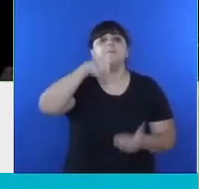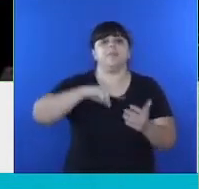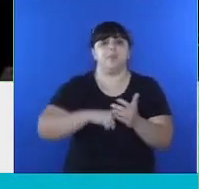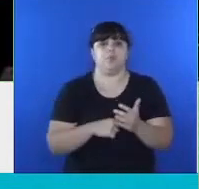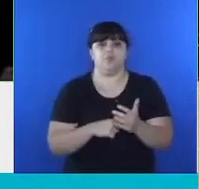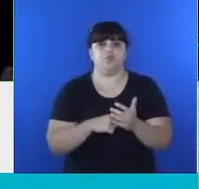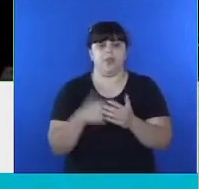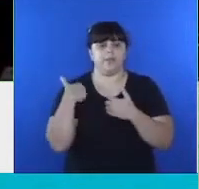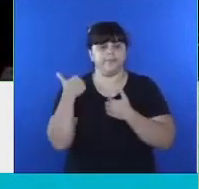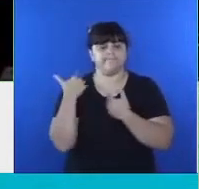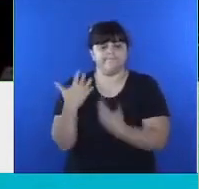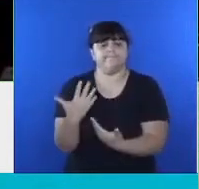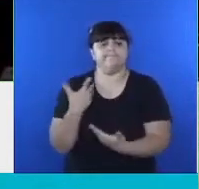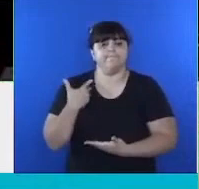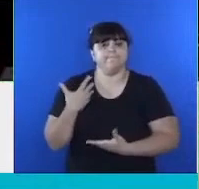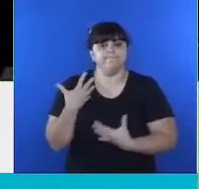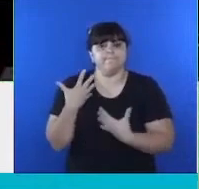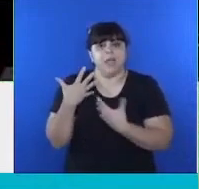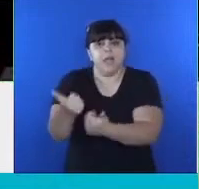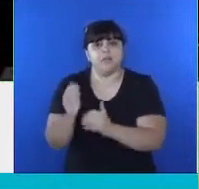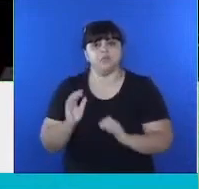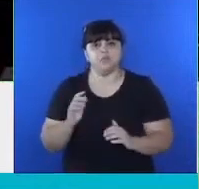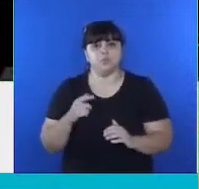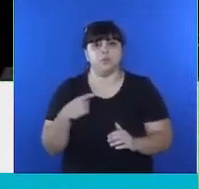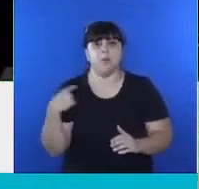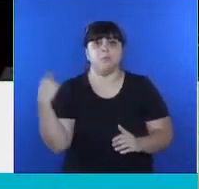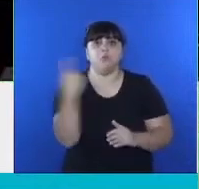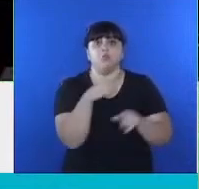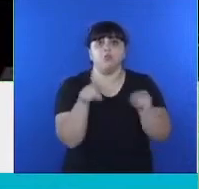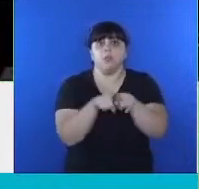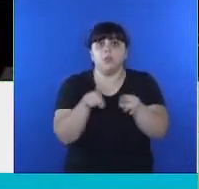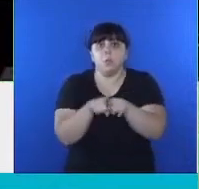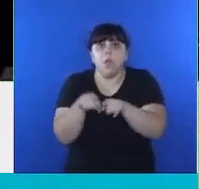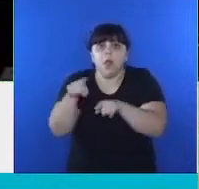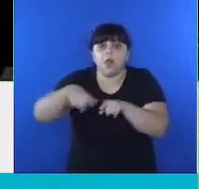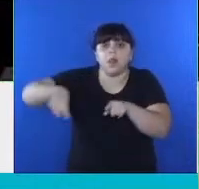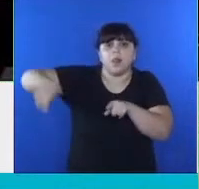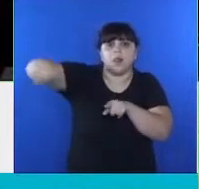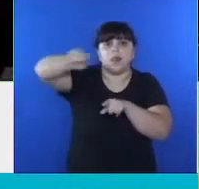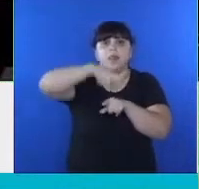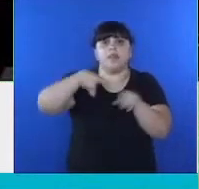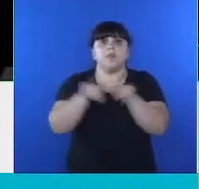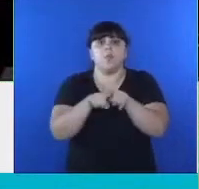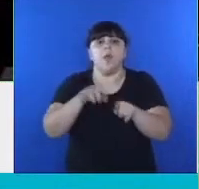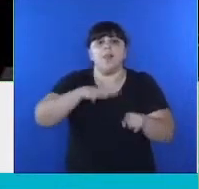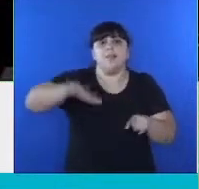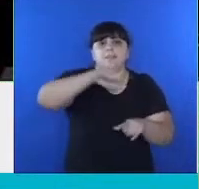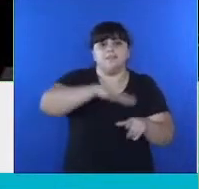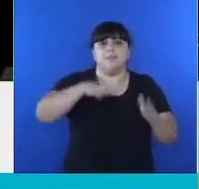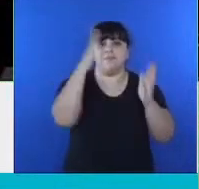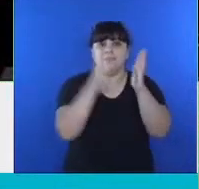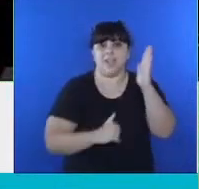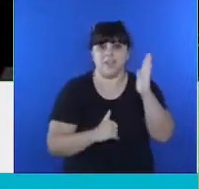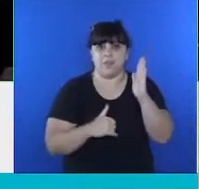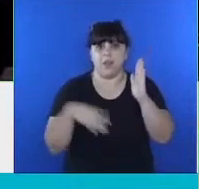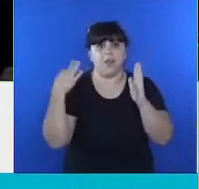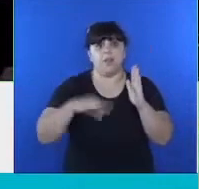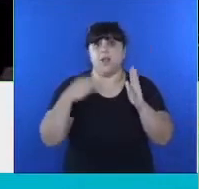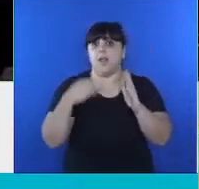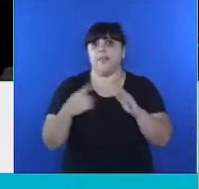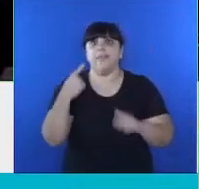Buenos Aires, porque si todos ellos corren la misma suerte que los bahienses, tendrán que apoyarse